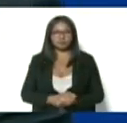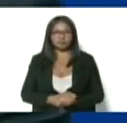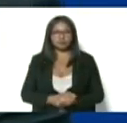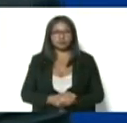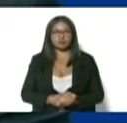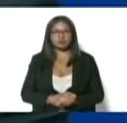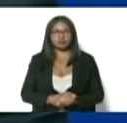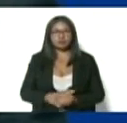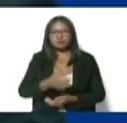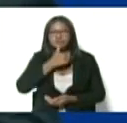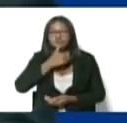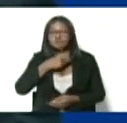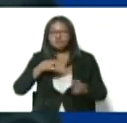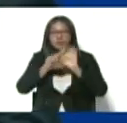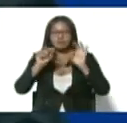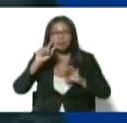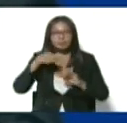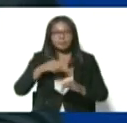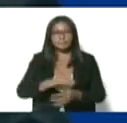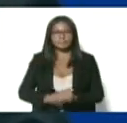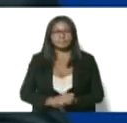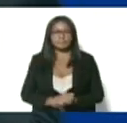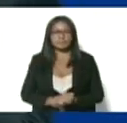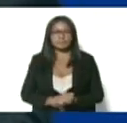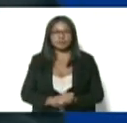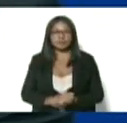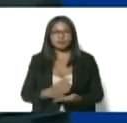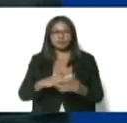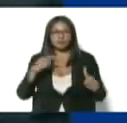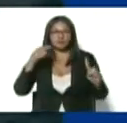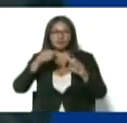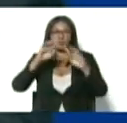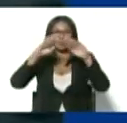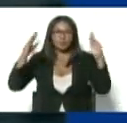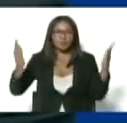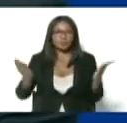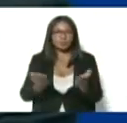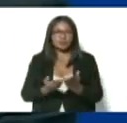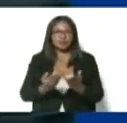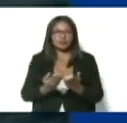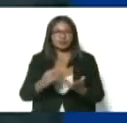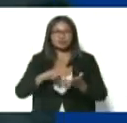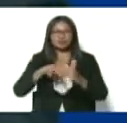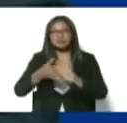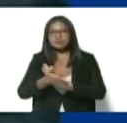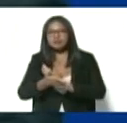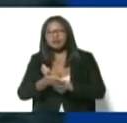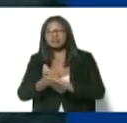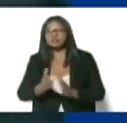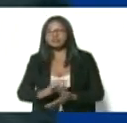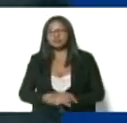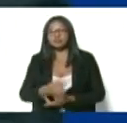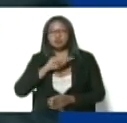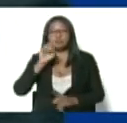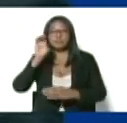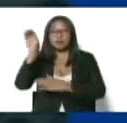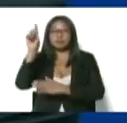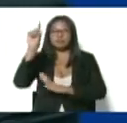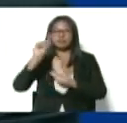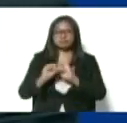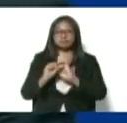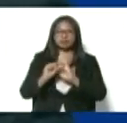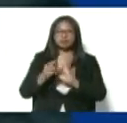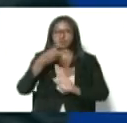resiste al consumo y estamos también señalados a nivel mundial o referidos a nivel mundial como uno de los países de menor